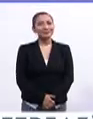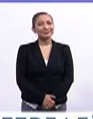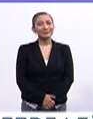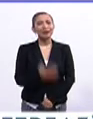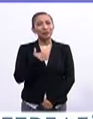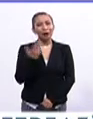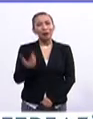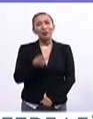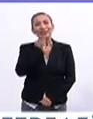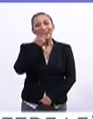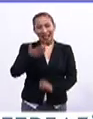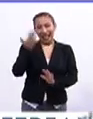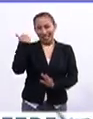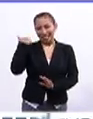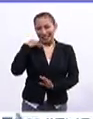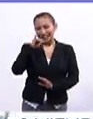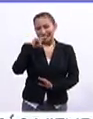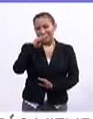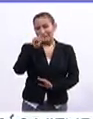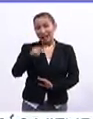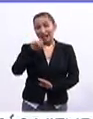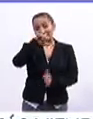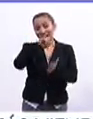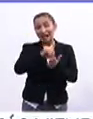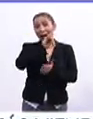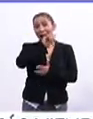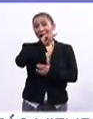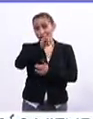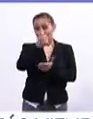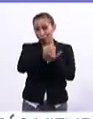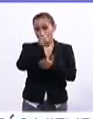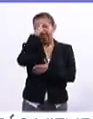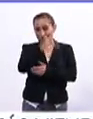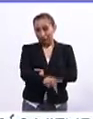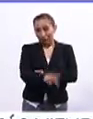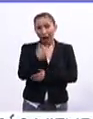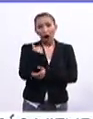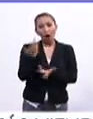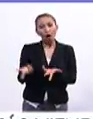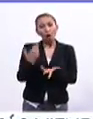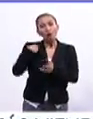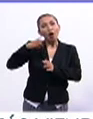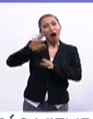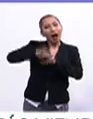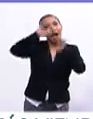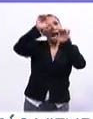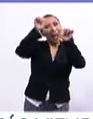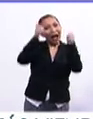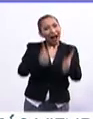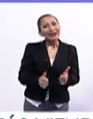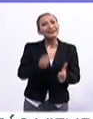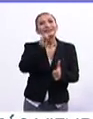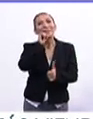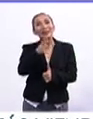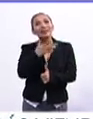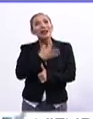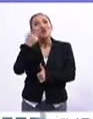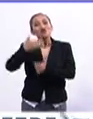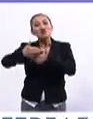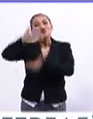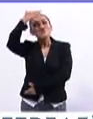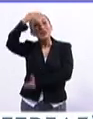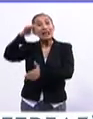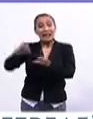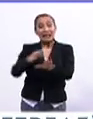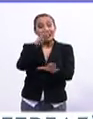Y bueno, lo hemos estado comentando aquí en Interfaz, la central de abasto de la Ciudad de México se reviste de arte y bueno, también cuenta con un mural